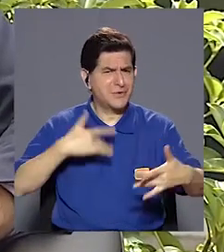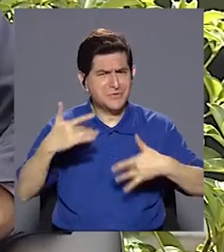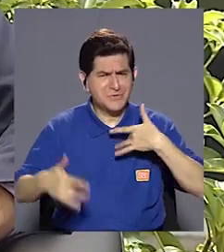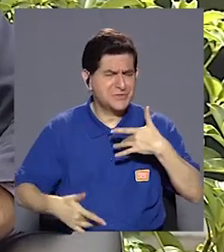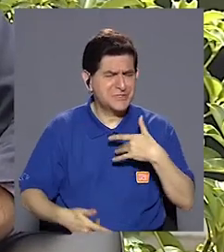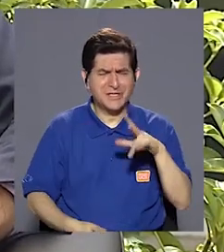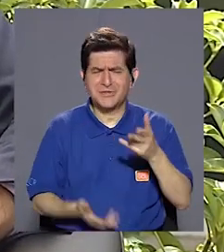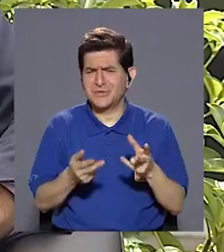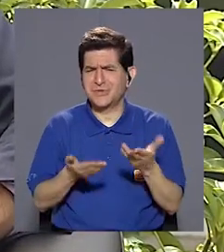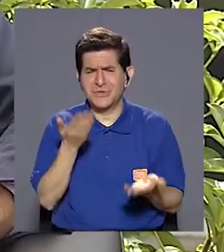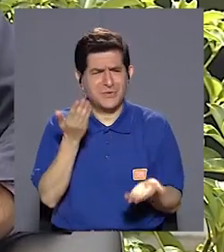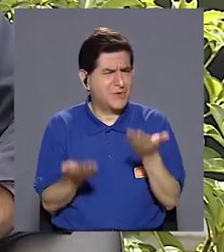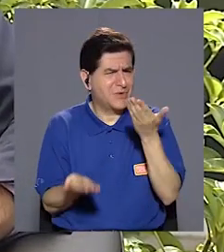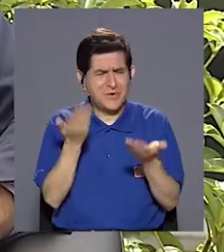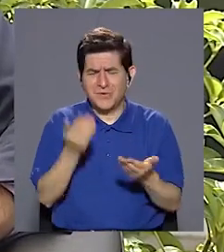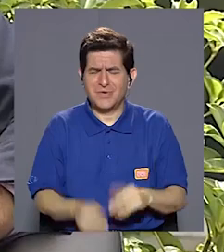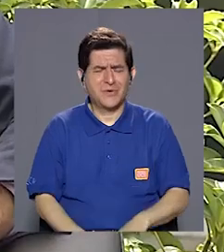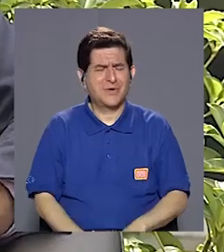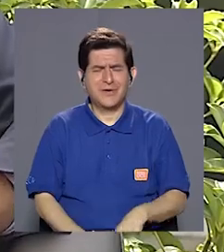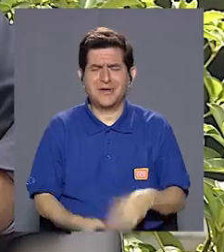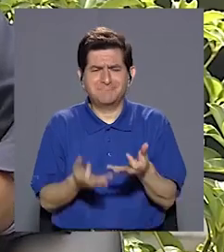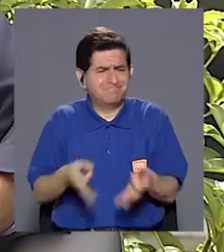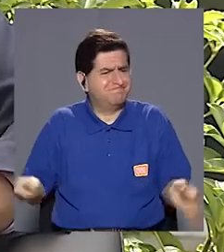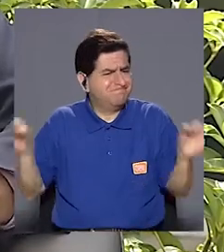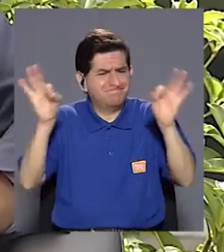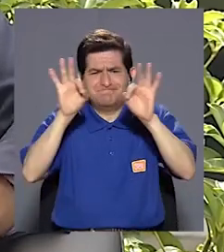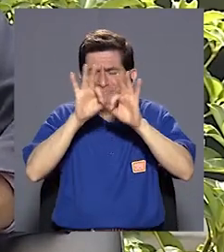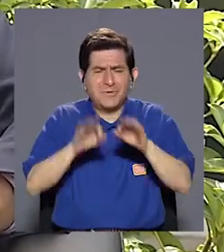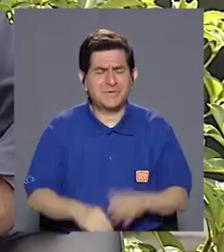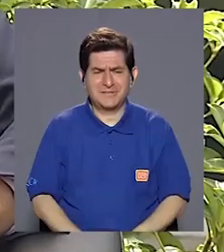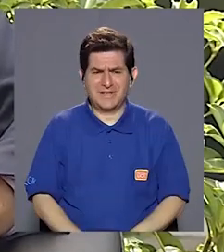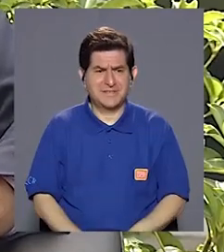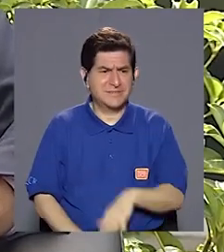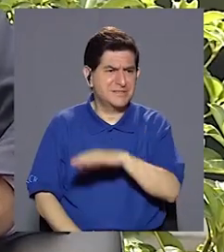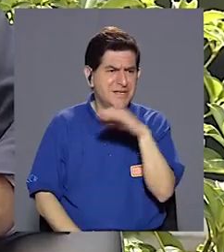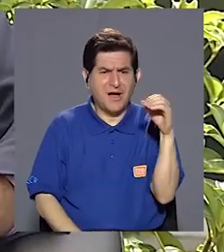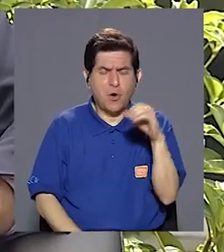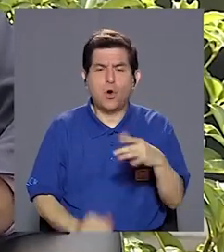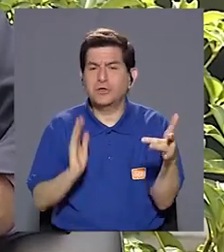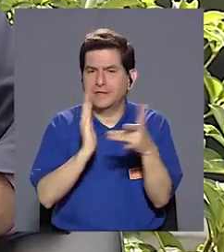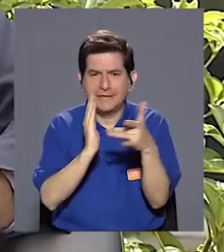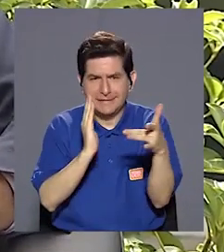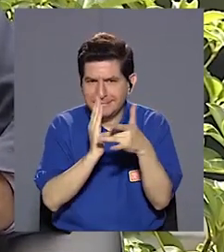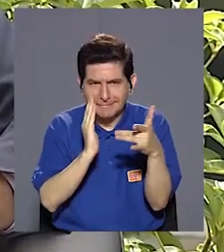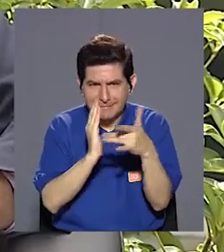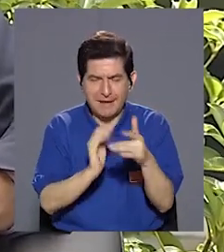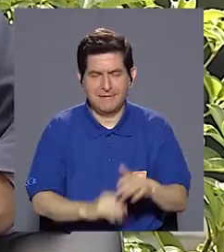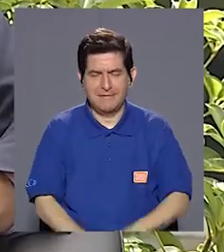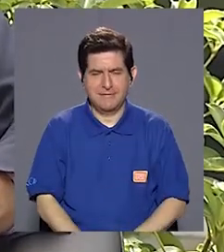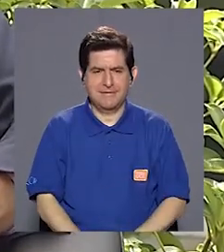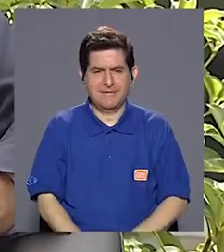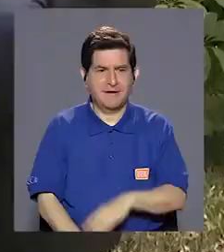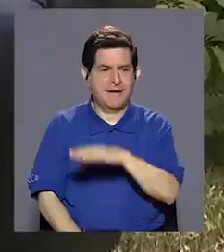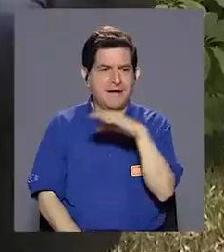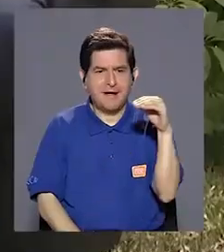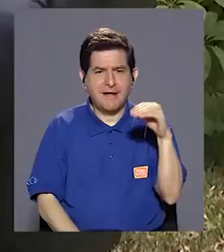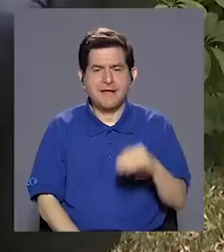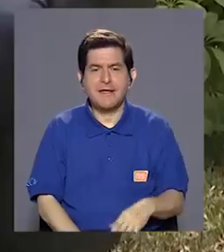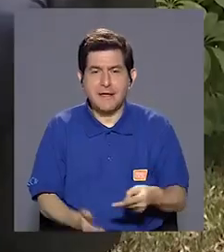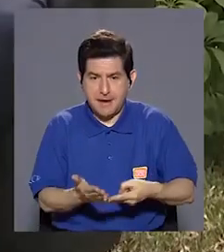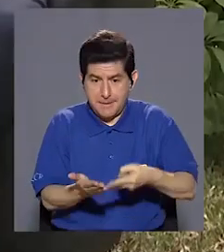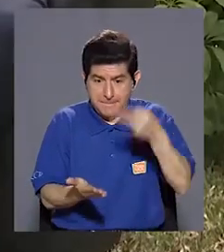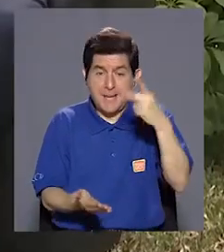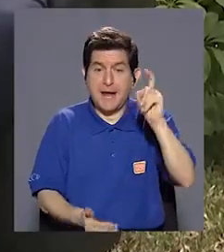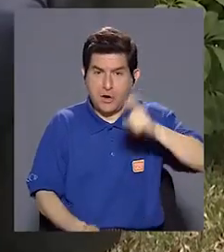que todavía no le damos la importancia y la, como le digo, la técnica, el valor